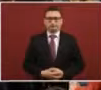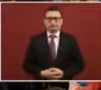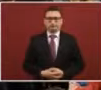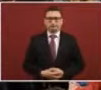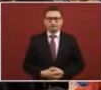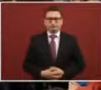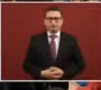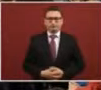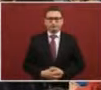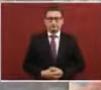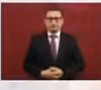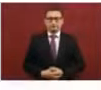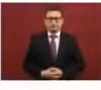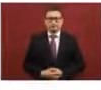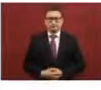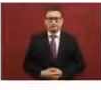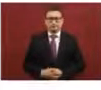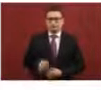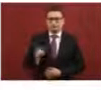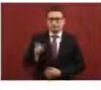un verdadero